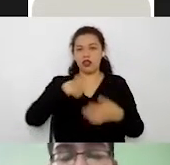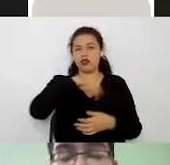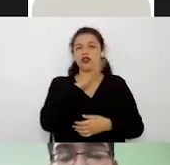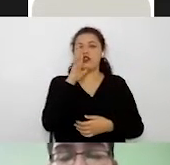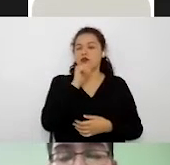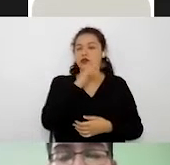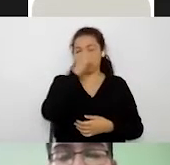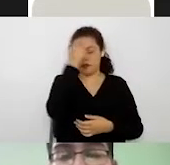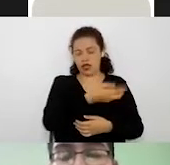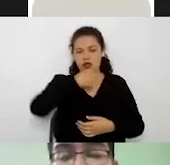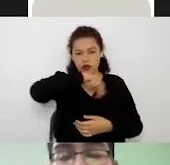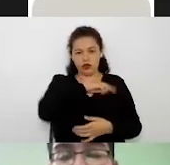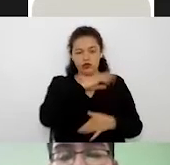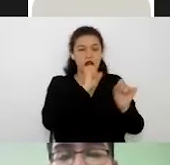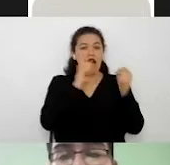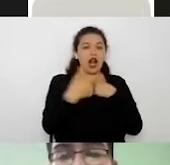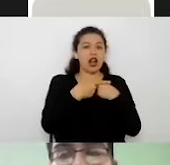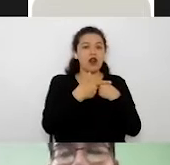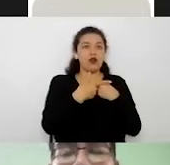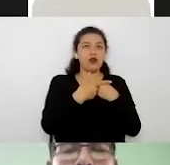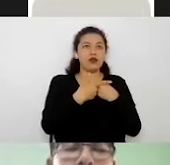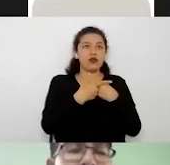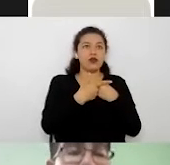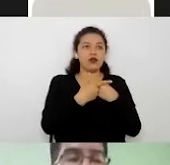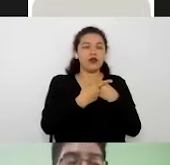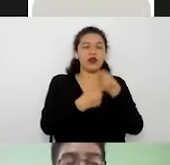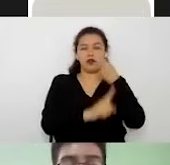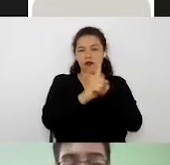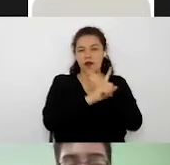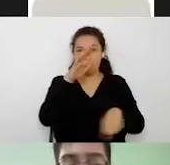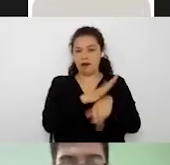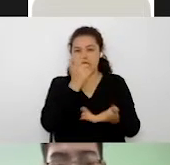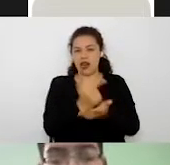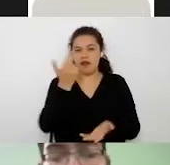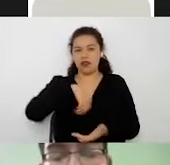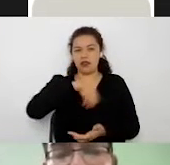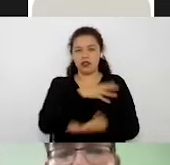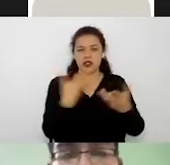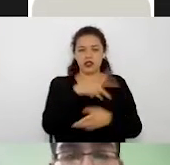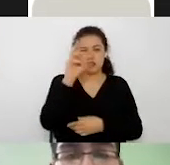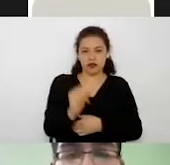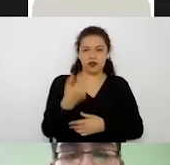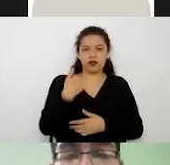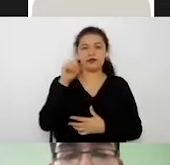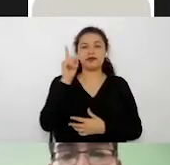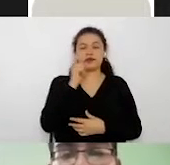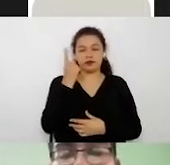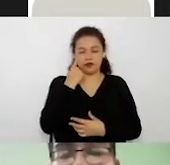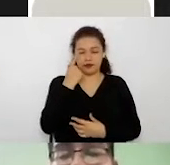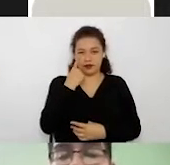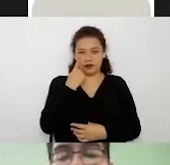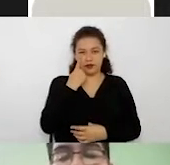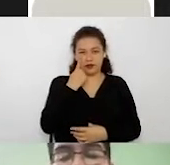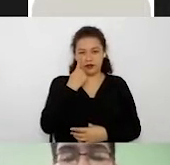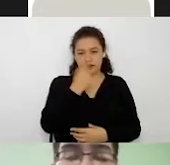no crear pues un problema más grave. Como verán, en